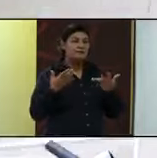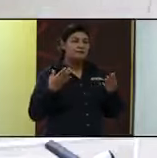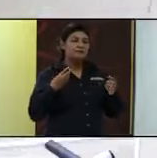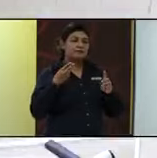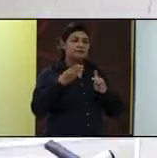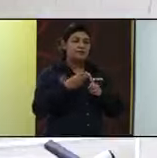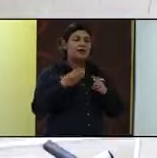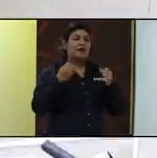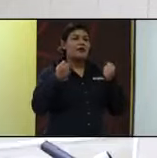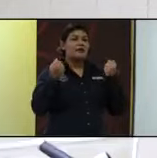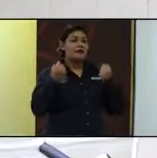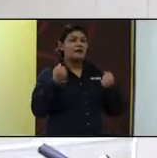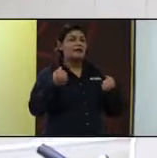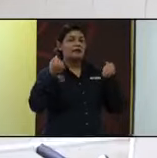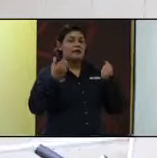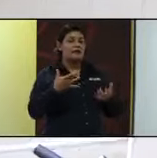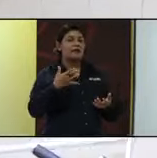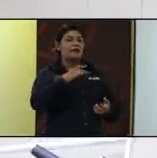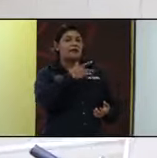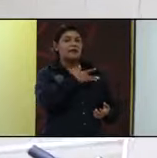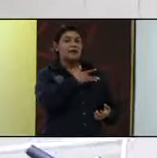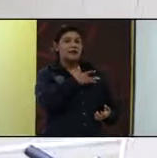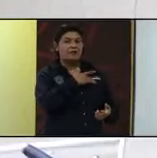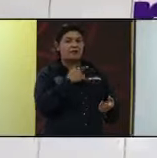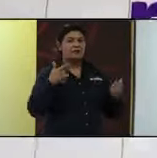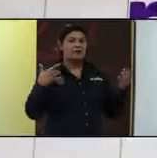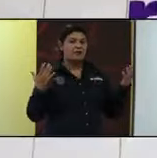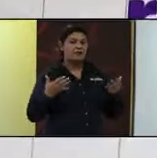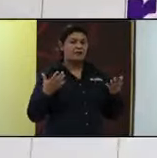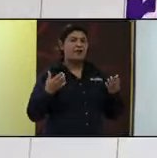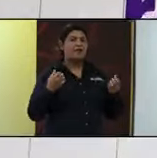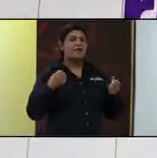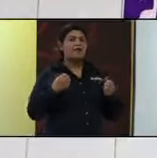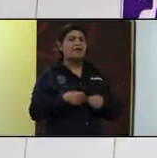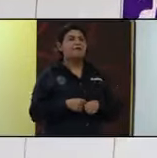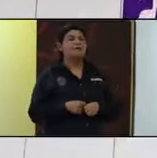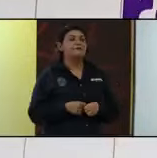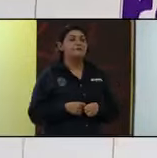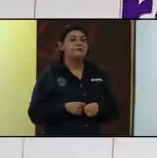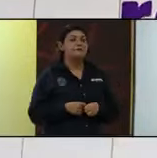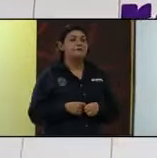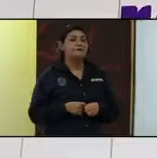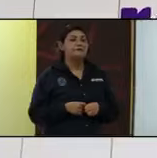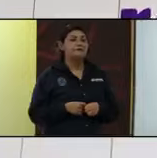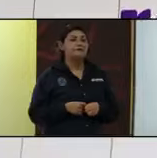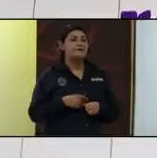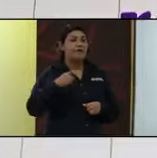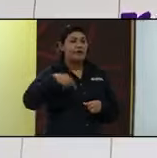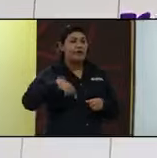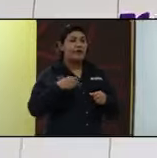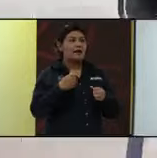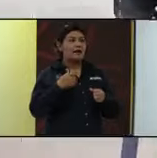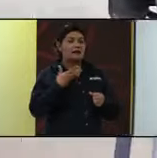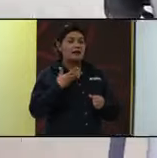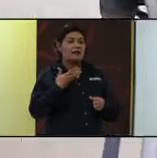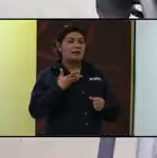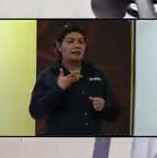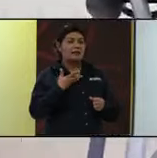aparatos de pesas, cardio, acondicionamiento aeróbico y yoga, que actualmente ya se